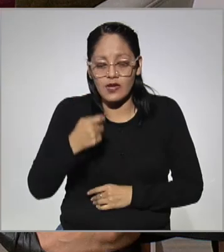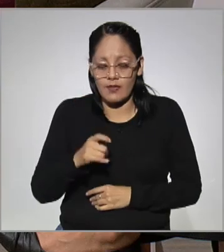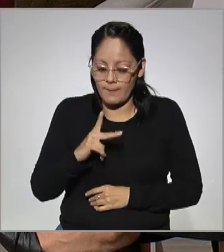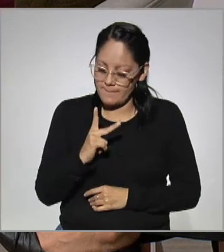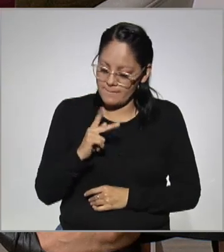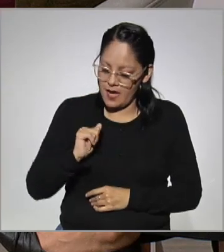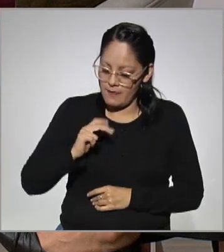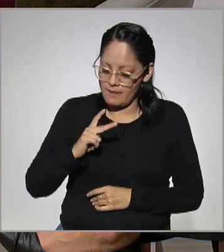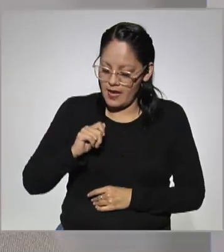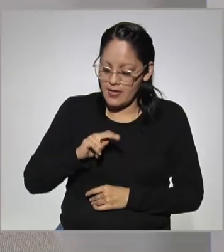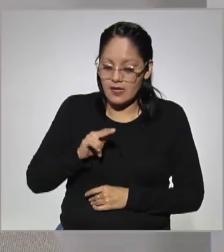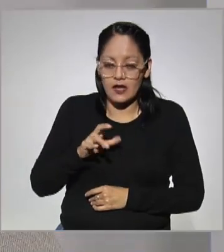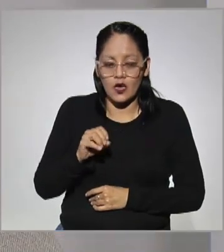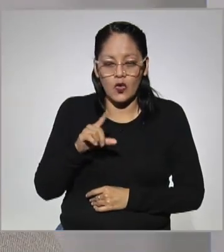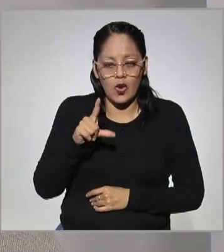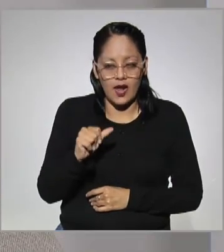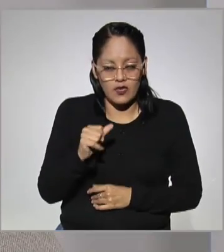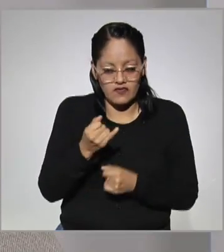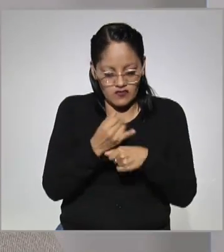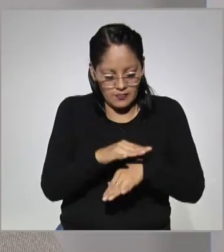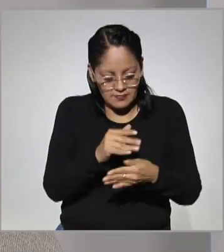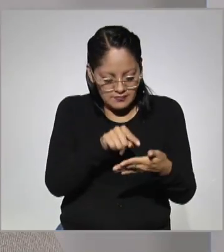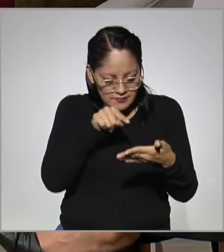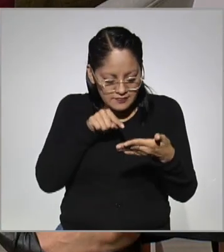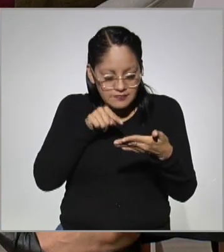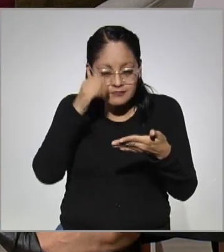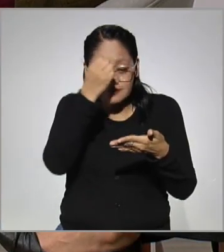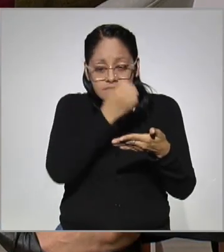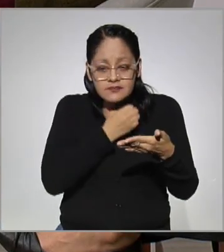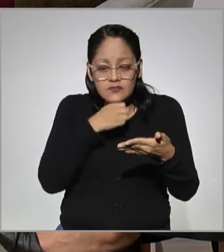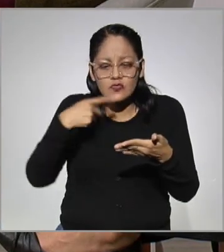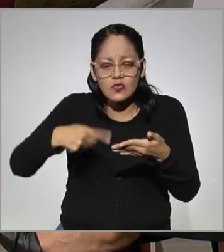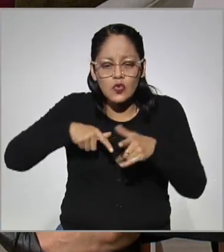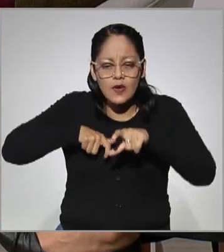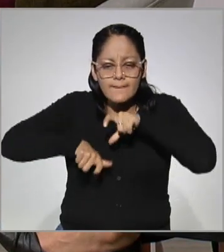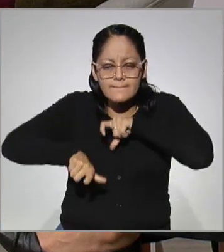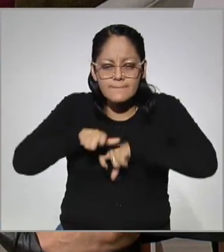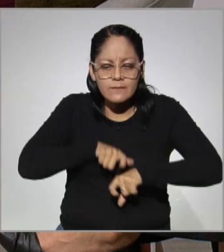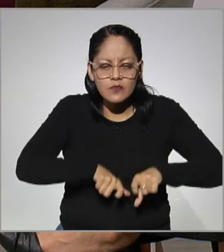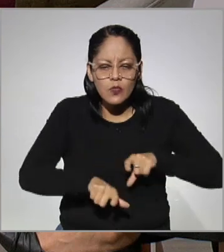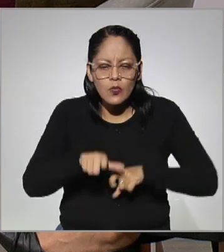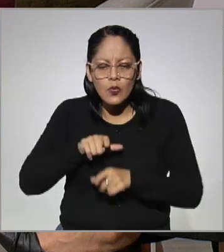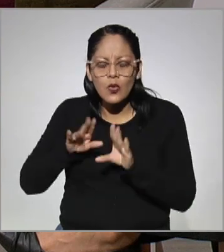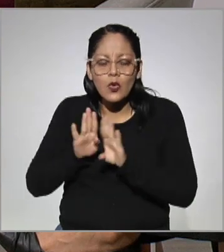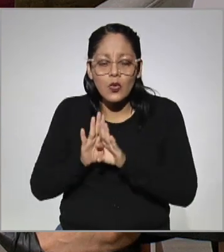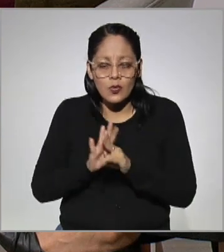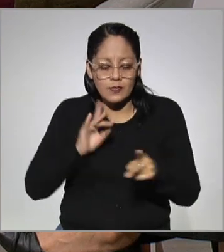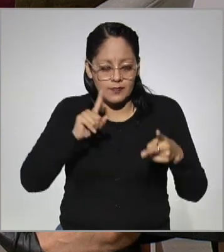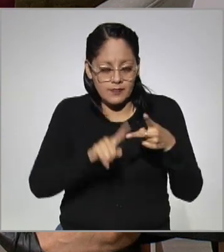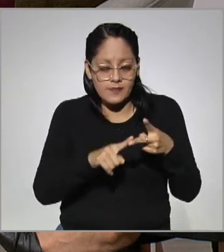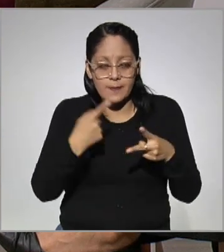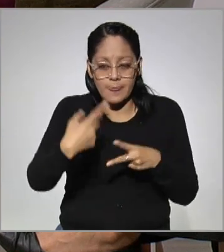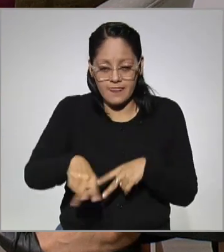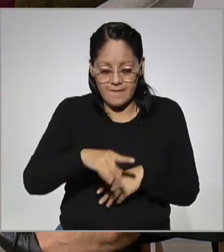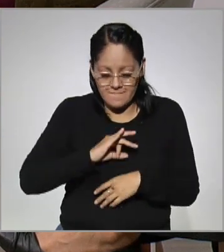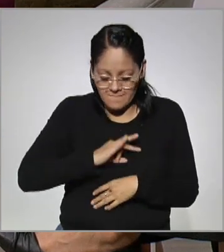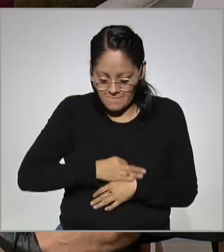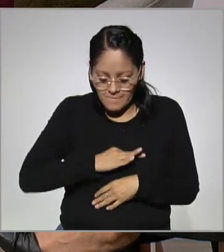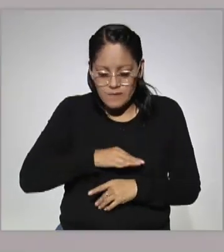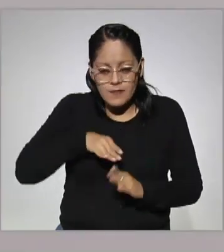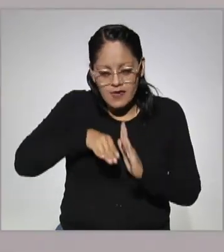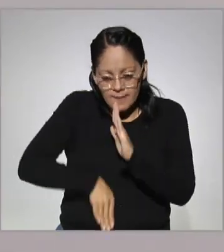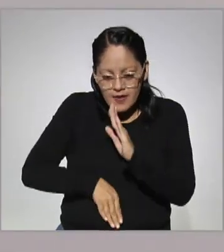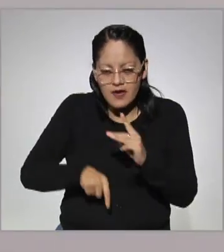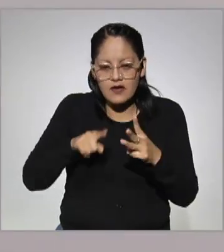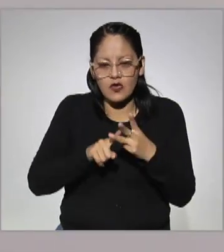Nicolau además nos da mucha otra información, nos da información hormonal, nos da información también de otros tipos de infecciones bacterianas, de